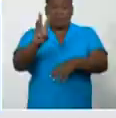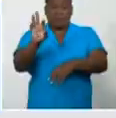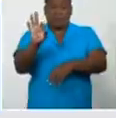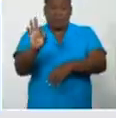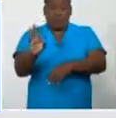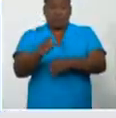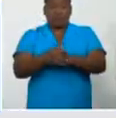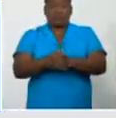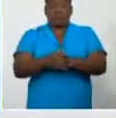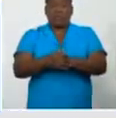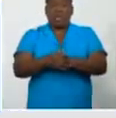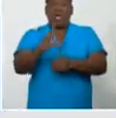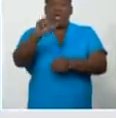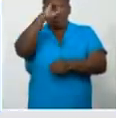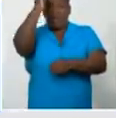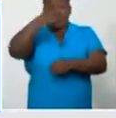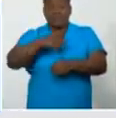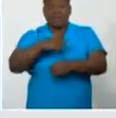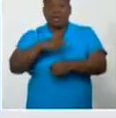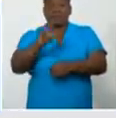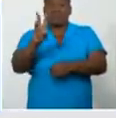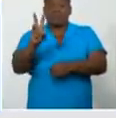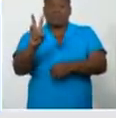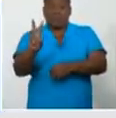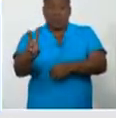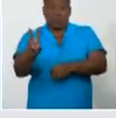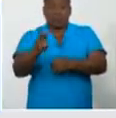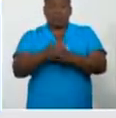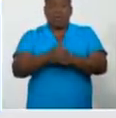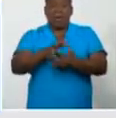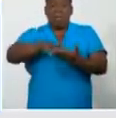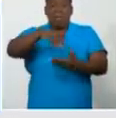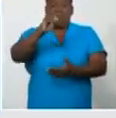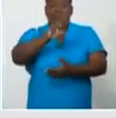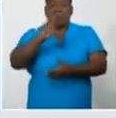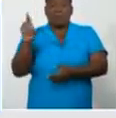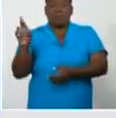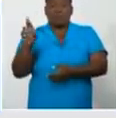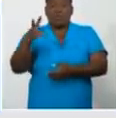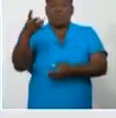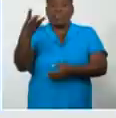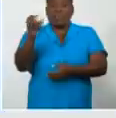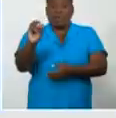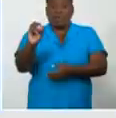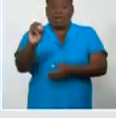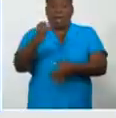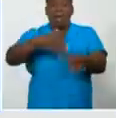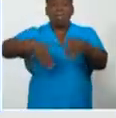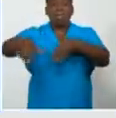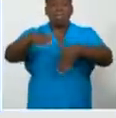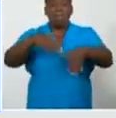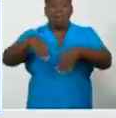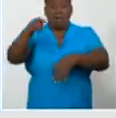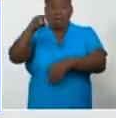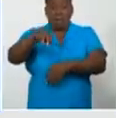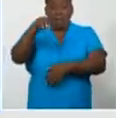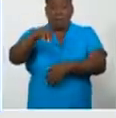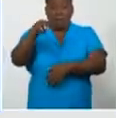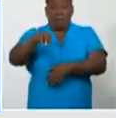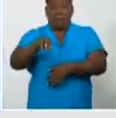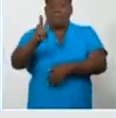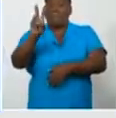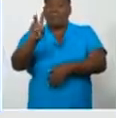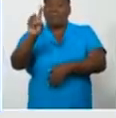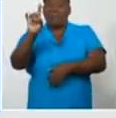Lisa 32, Plaza de la Revolución 30, Playa y Marianao diagnostican 29